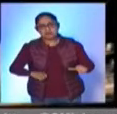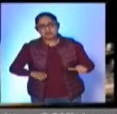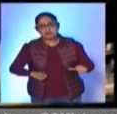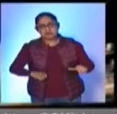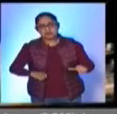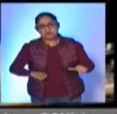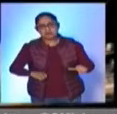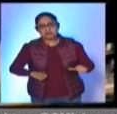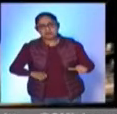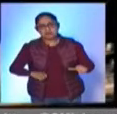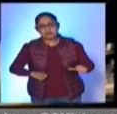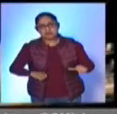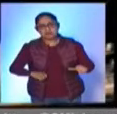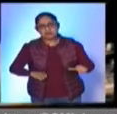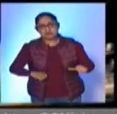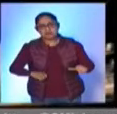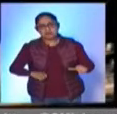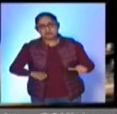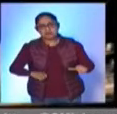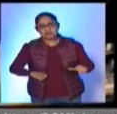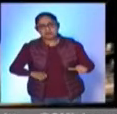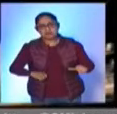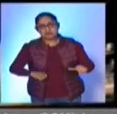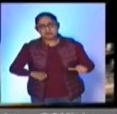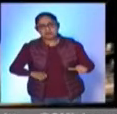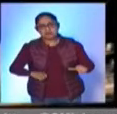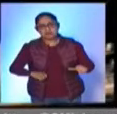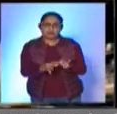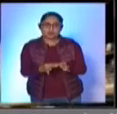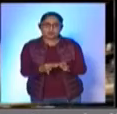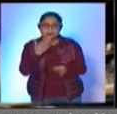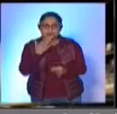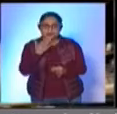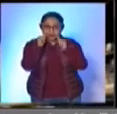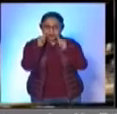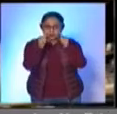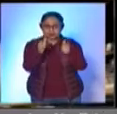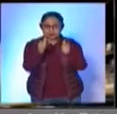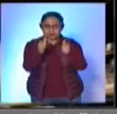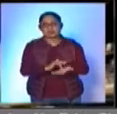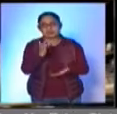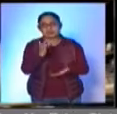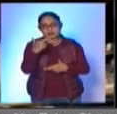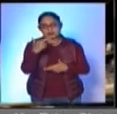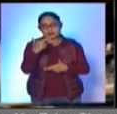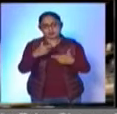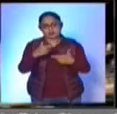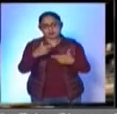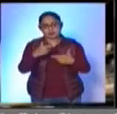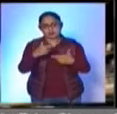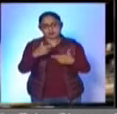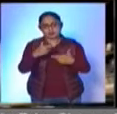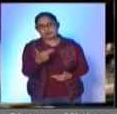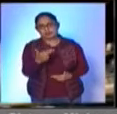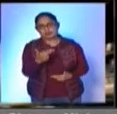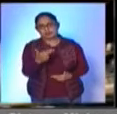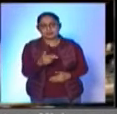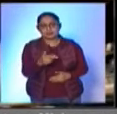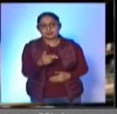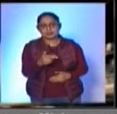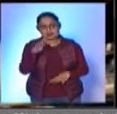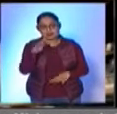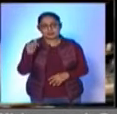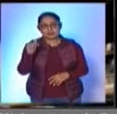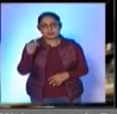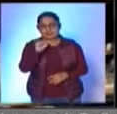toda seguridad. Bien, es todo hasta el momento. Agradezco su atención y regreso con Erich Serpa. Hay más aquí